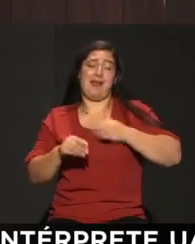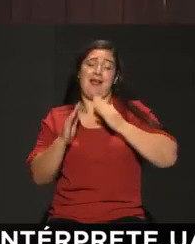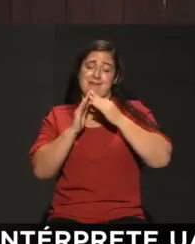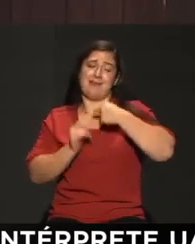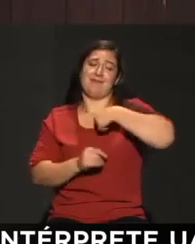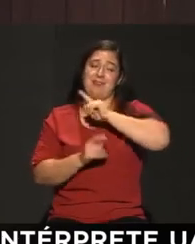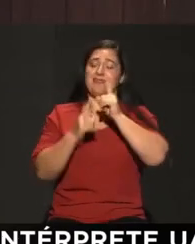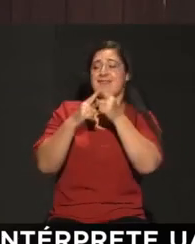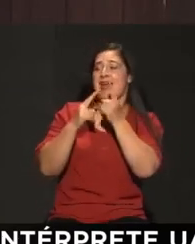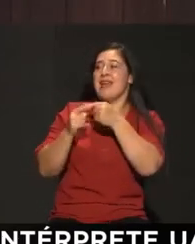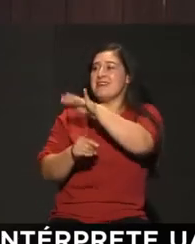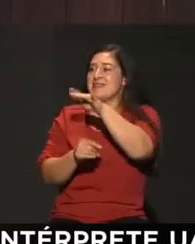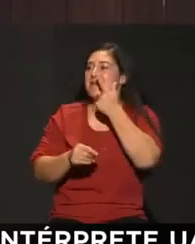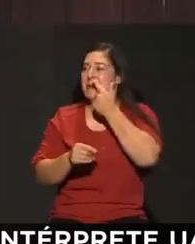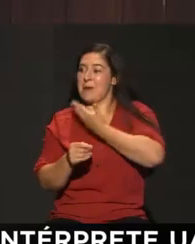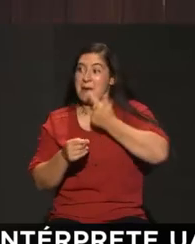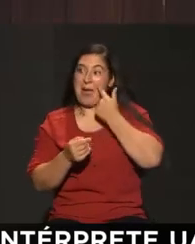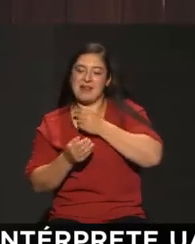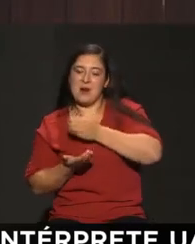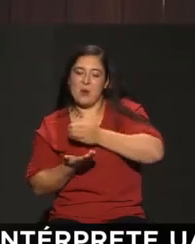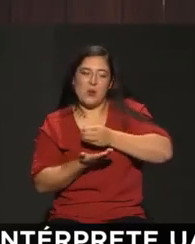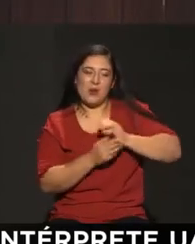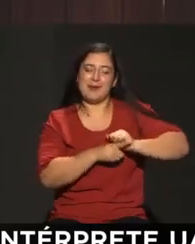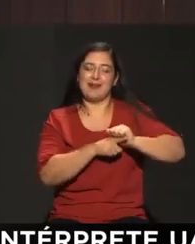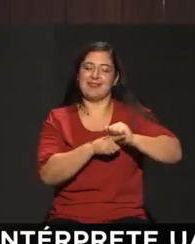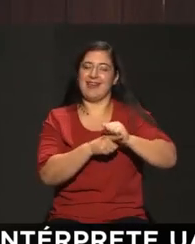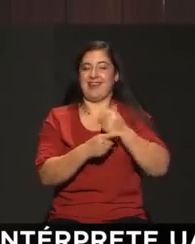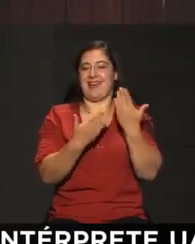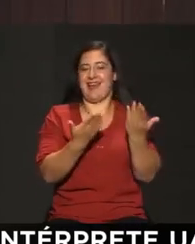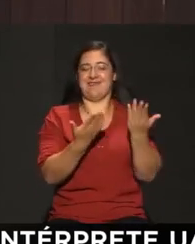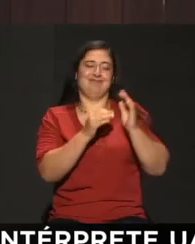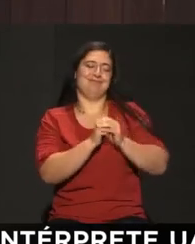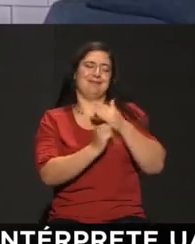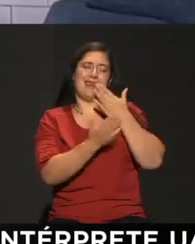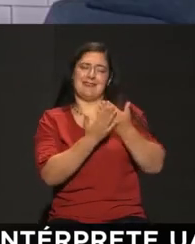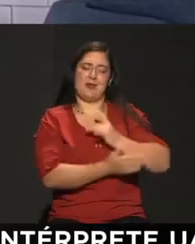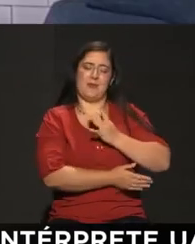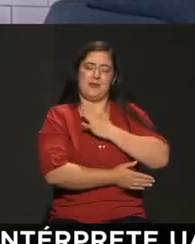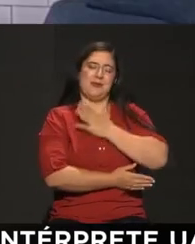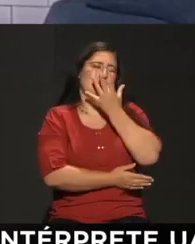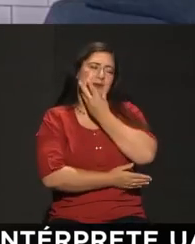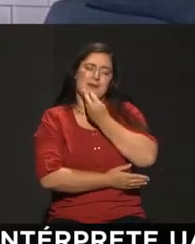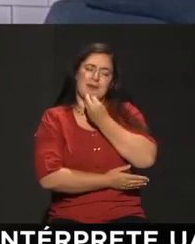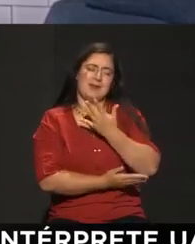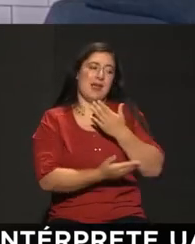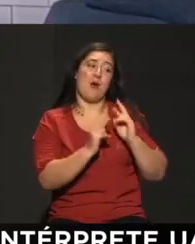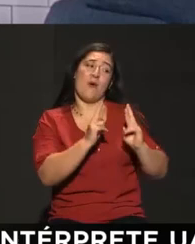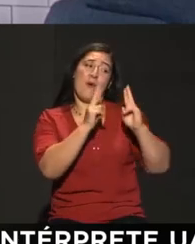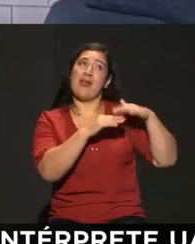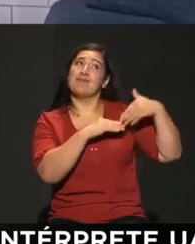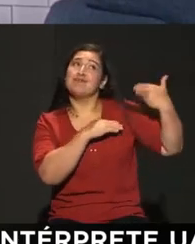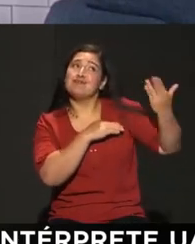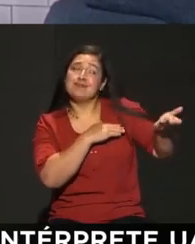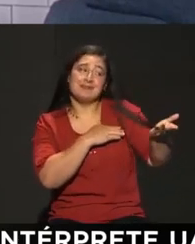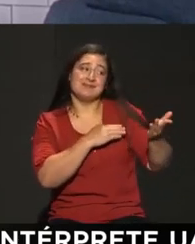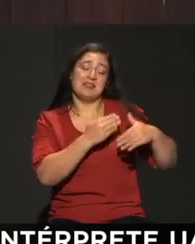la tarea en mi casa para poder llegar al programa con el profesor Juan Calle. Entonces fue una oportunidad muy bonita, profe, espero volverlo a encontrar